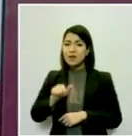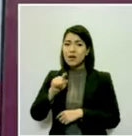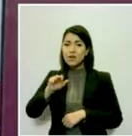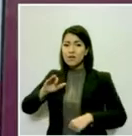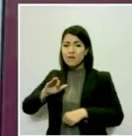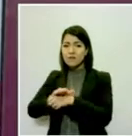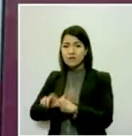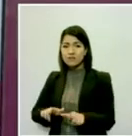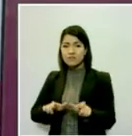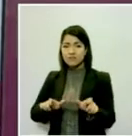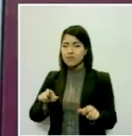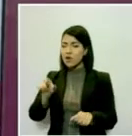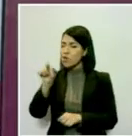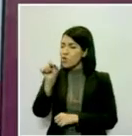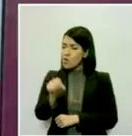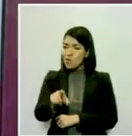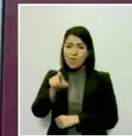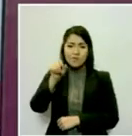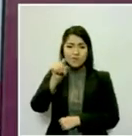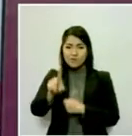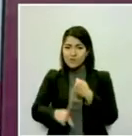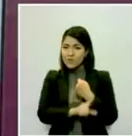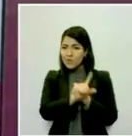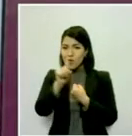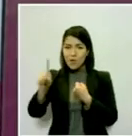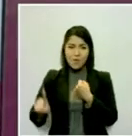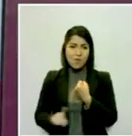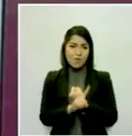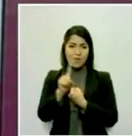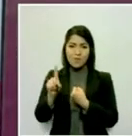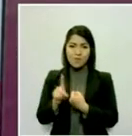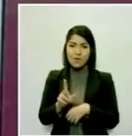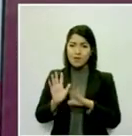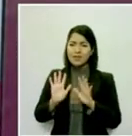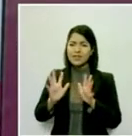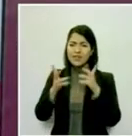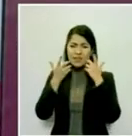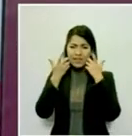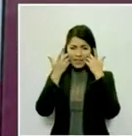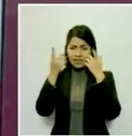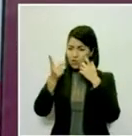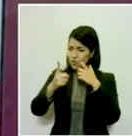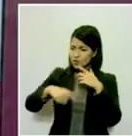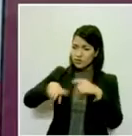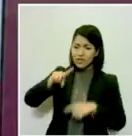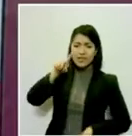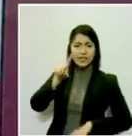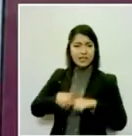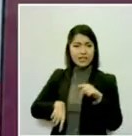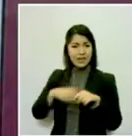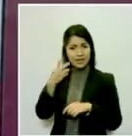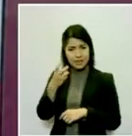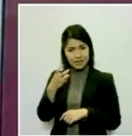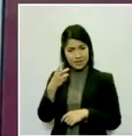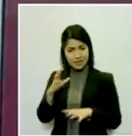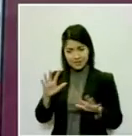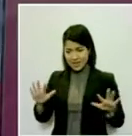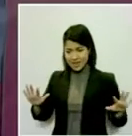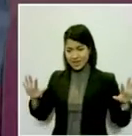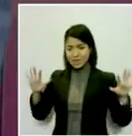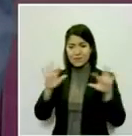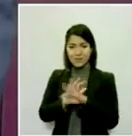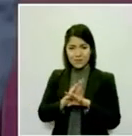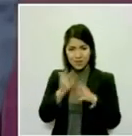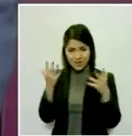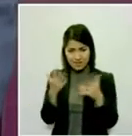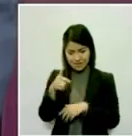también del mismo círculo vicioso y de esa realidad que queremos ya evitar y cambiar en el